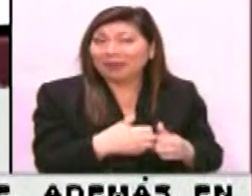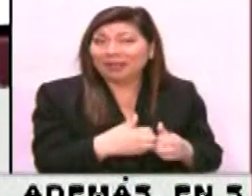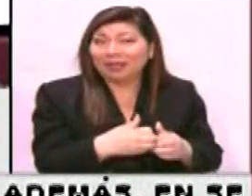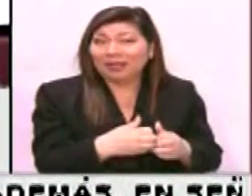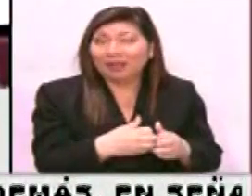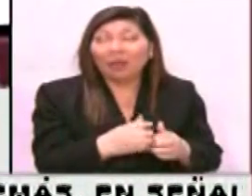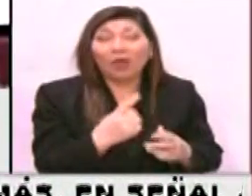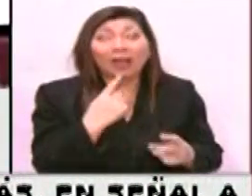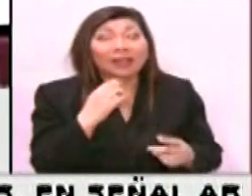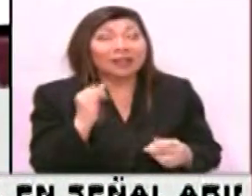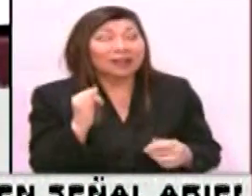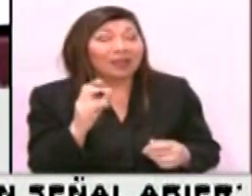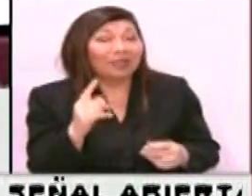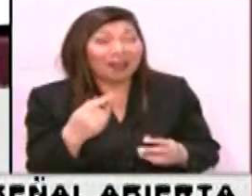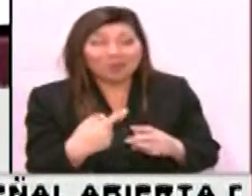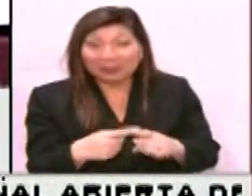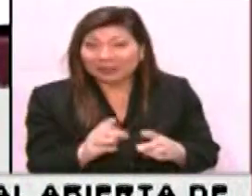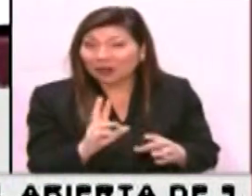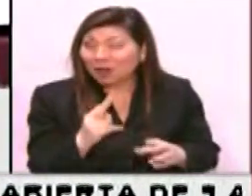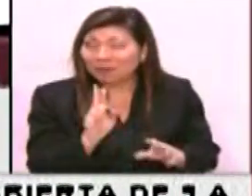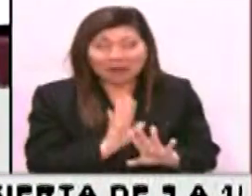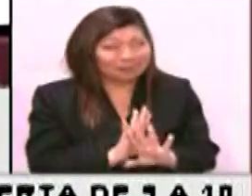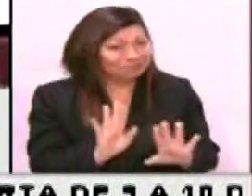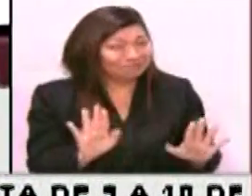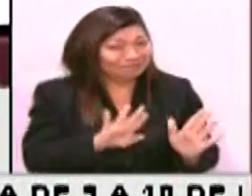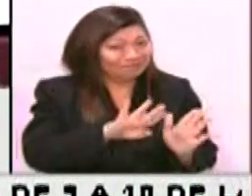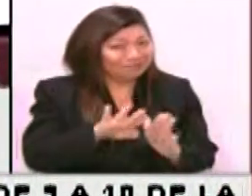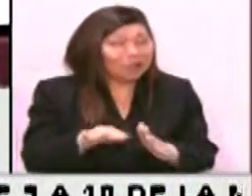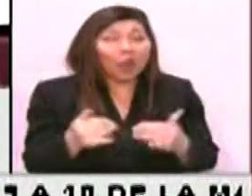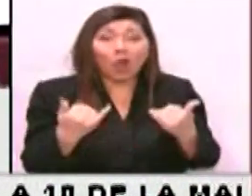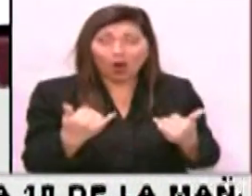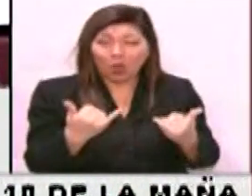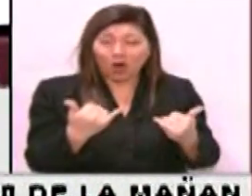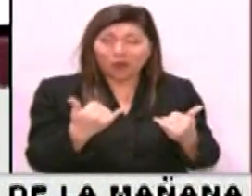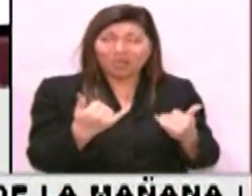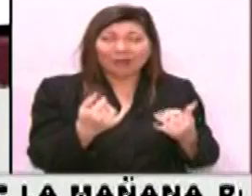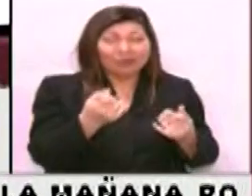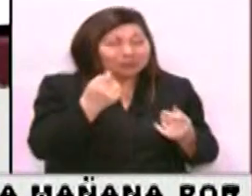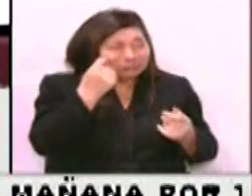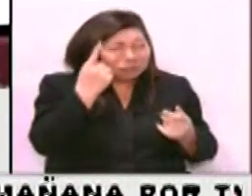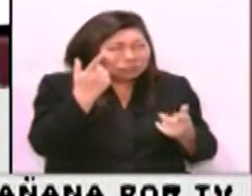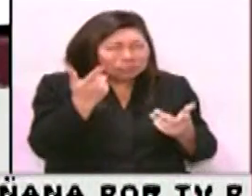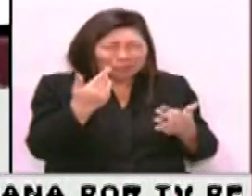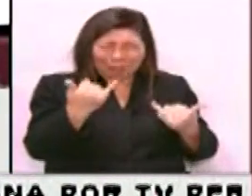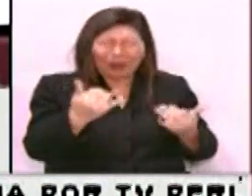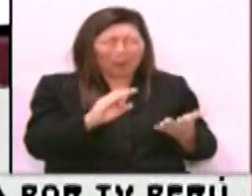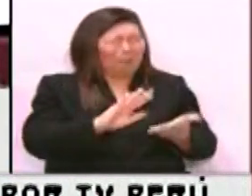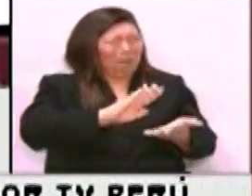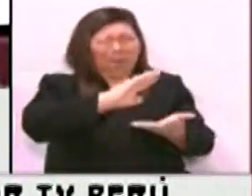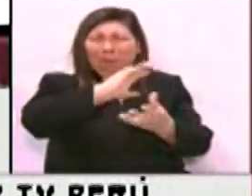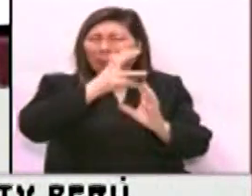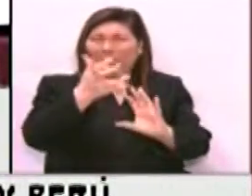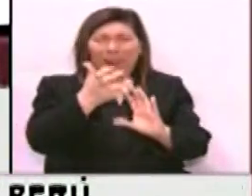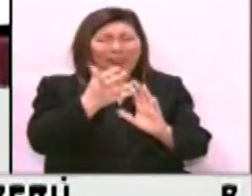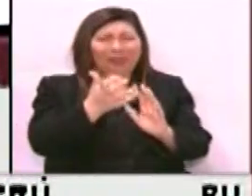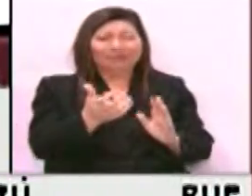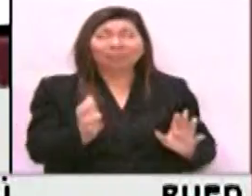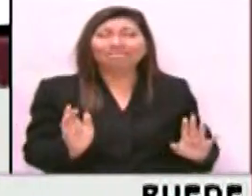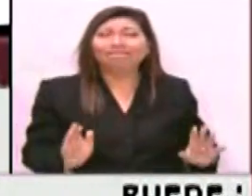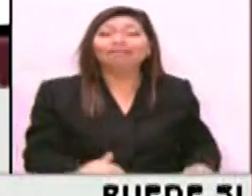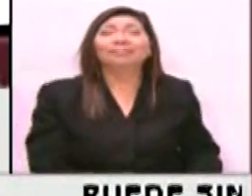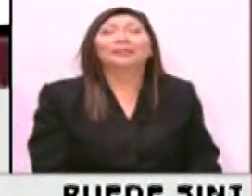estaba en el índice de las empresas corruptas, no era. Hoy día nos estamos enterando de eso. Muy